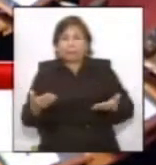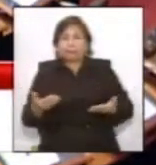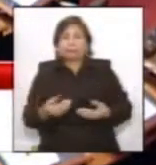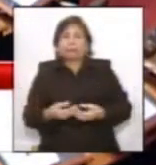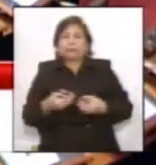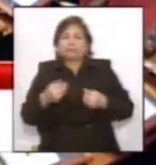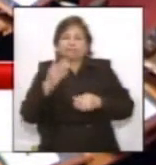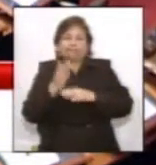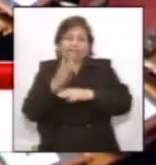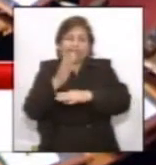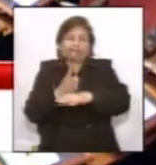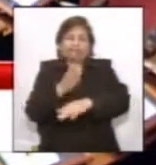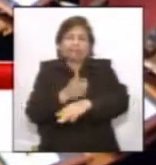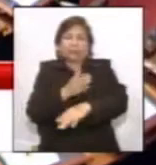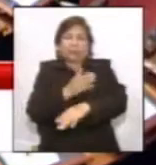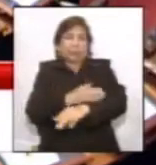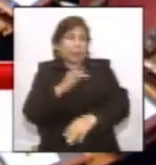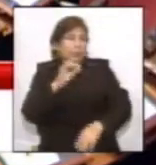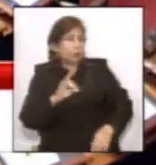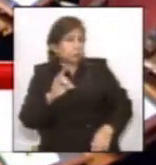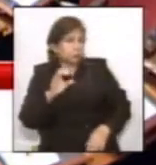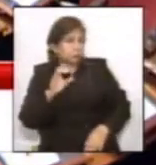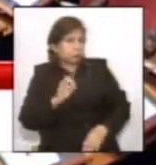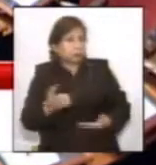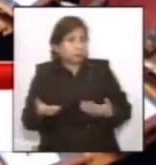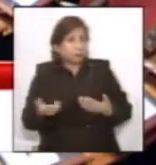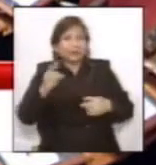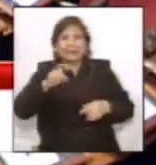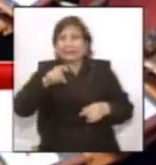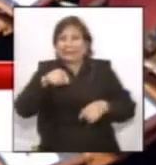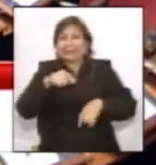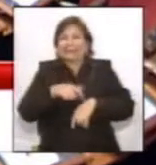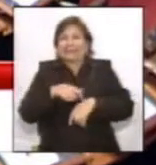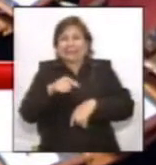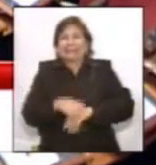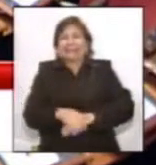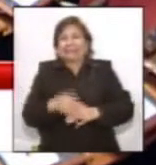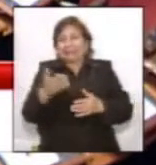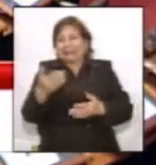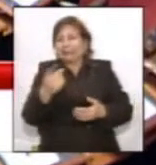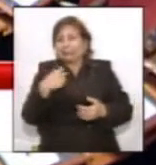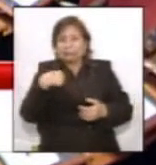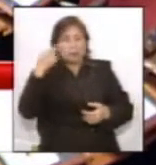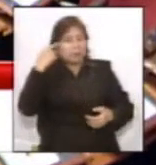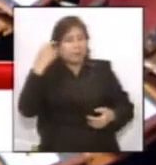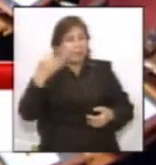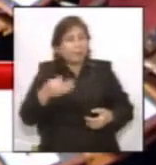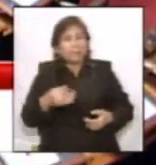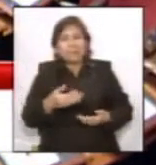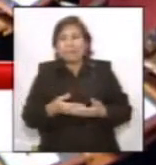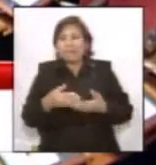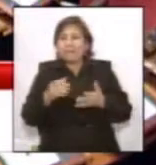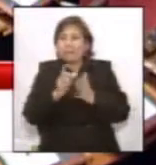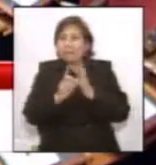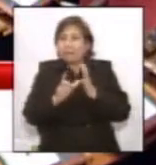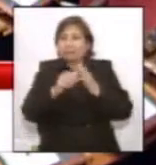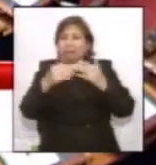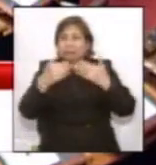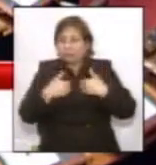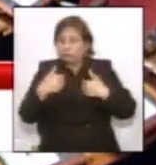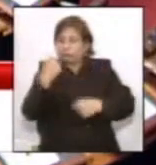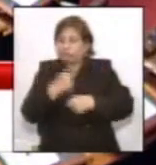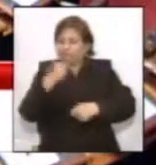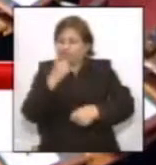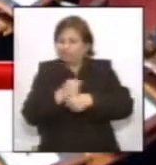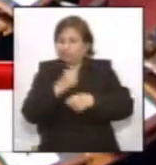plan seguirá mejorando con la urgencia que requieren estos tiempos. Ella considera que el Ejecutivo y el Legislativo deben